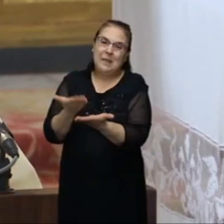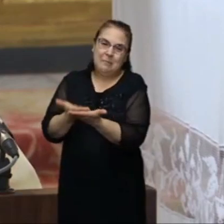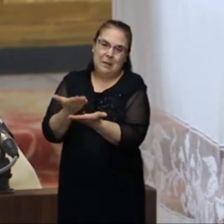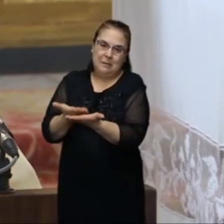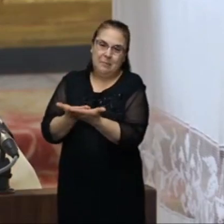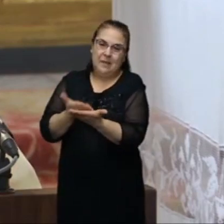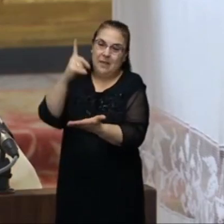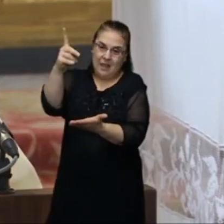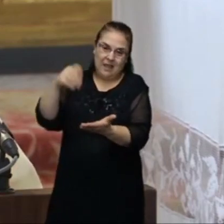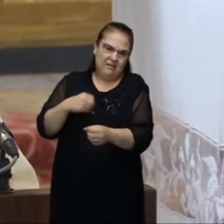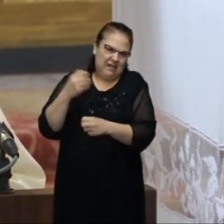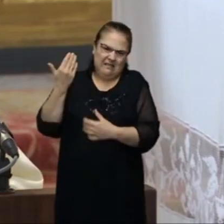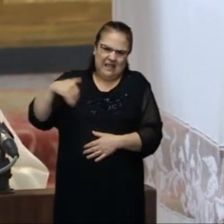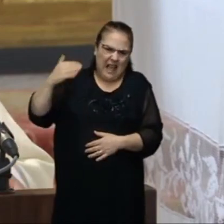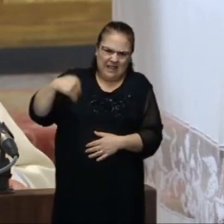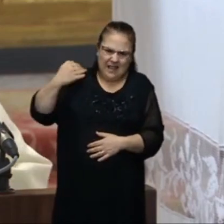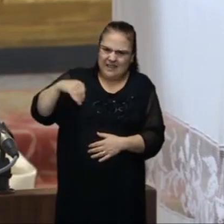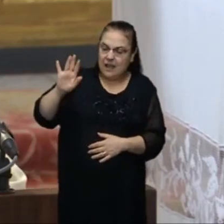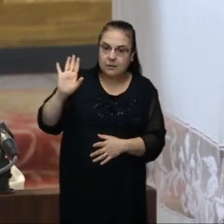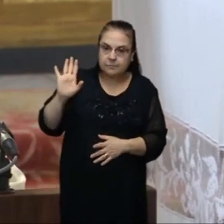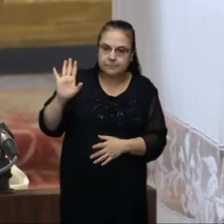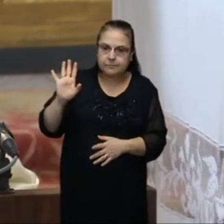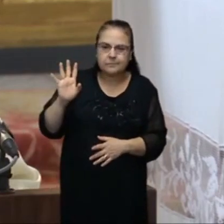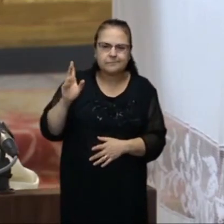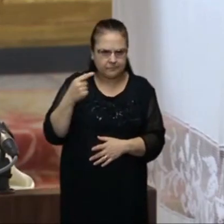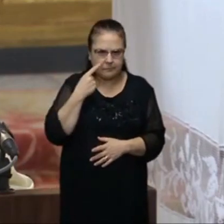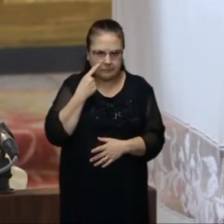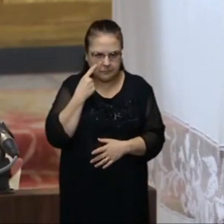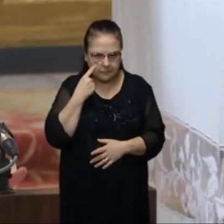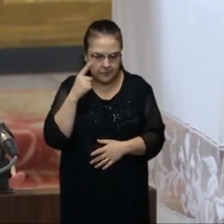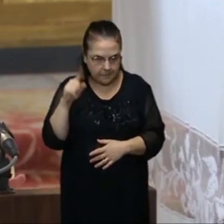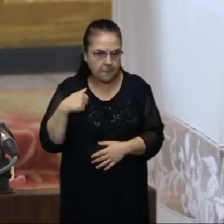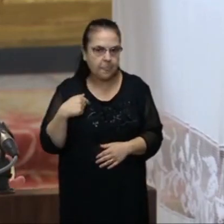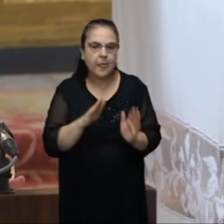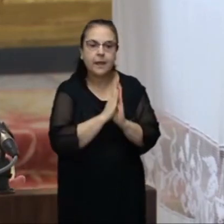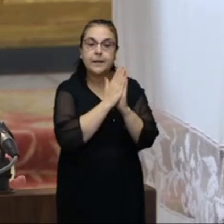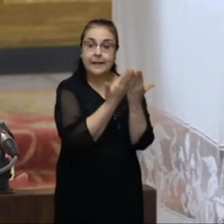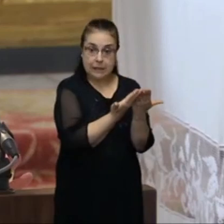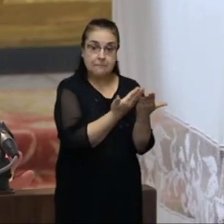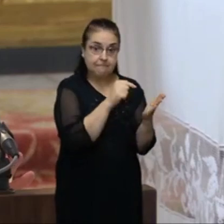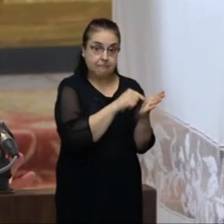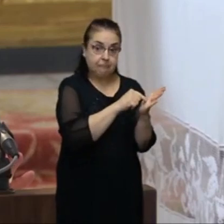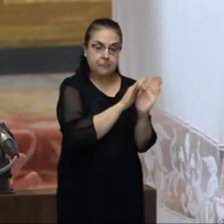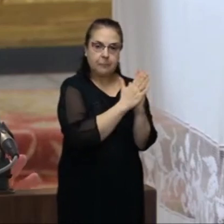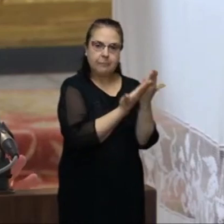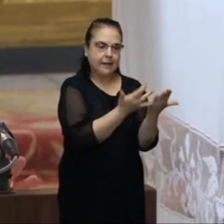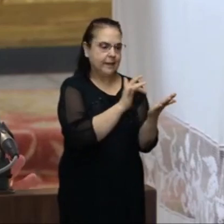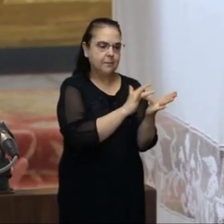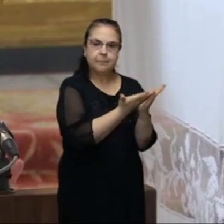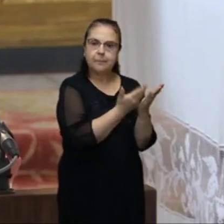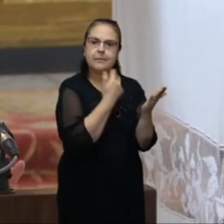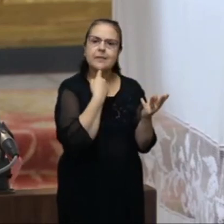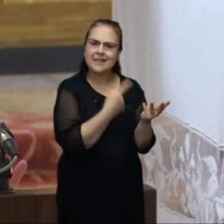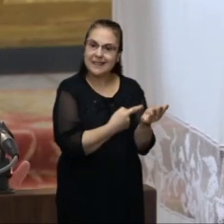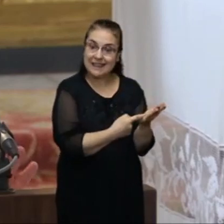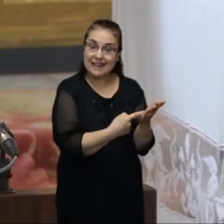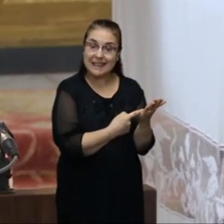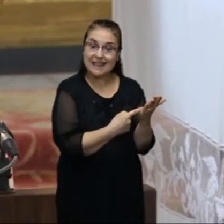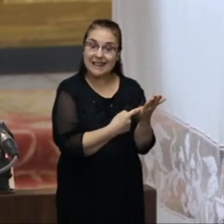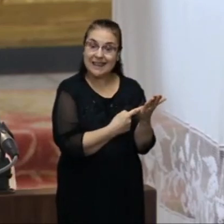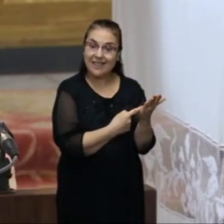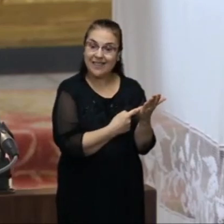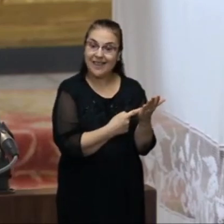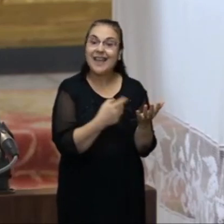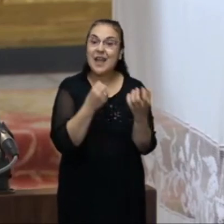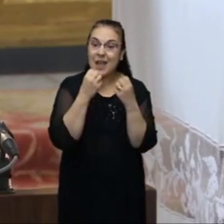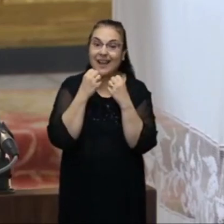está. Fíjate, el Señor hoy, cuando estamos en el Evangelio, está diciendo con otras palabras que de bien nacidos es